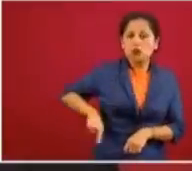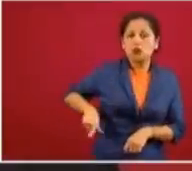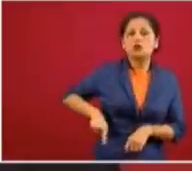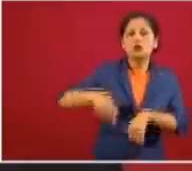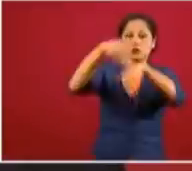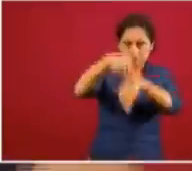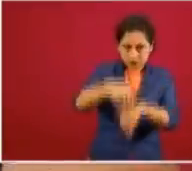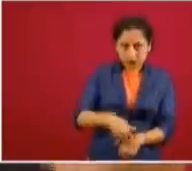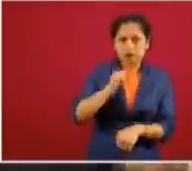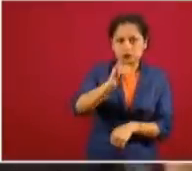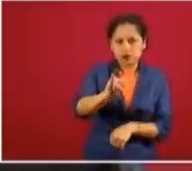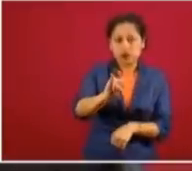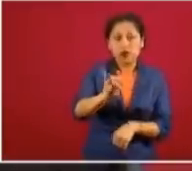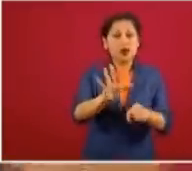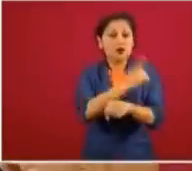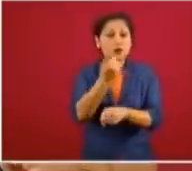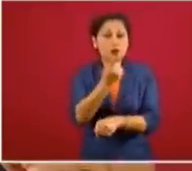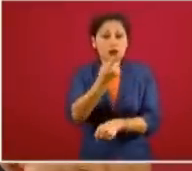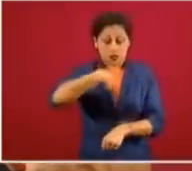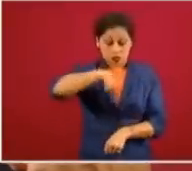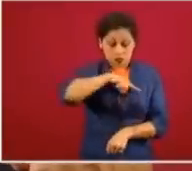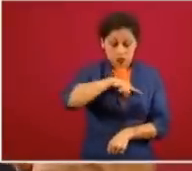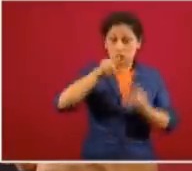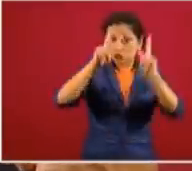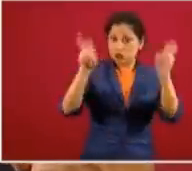no somos todólogos, no somos sabelotodo,